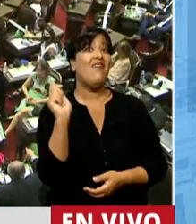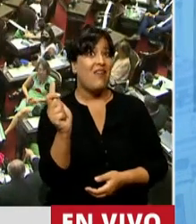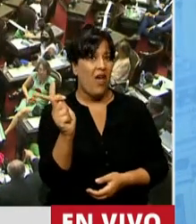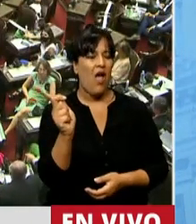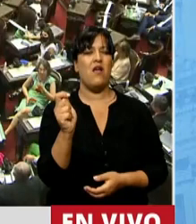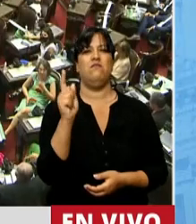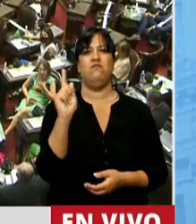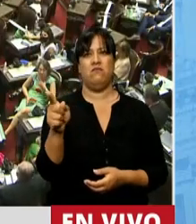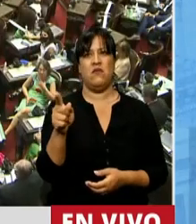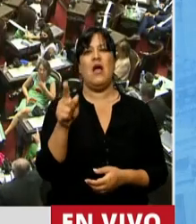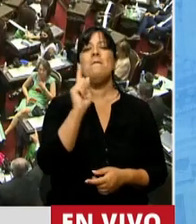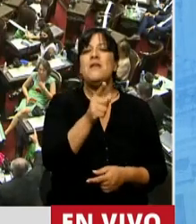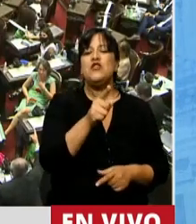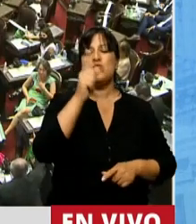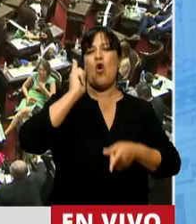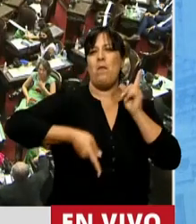los mandantes de ustedes,